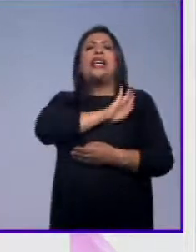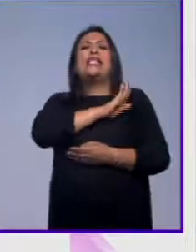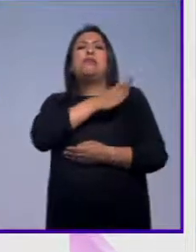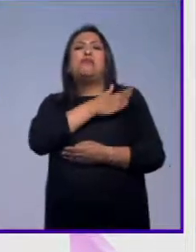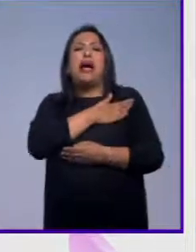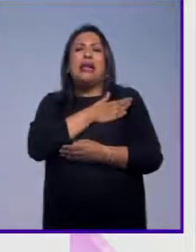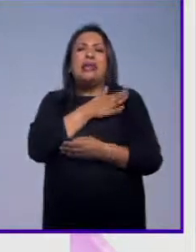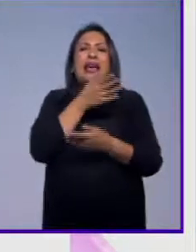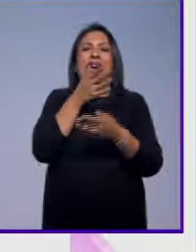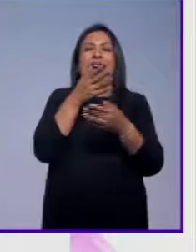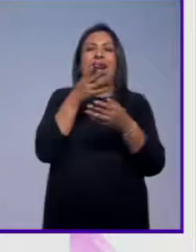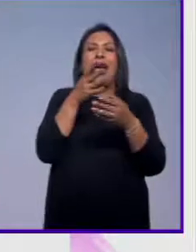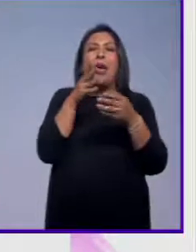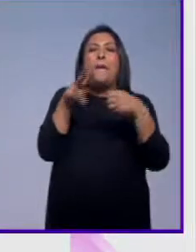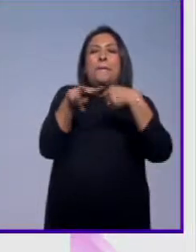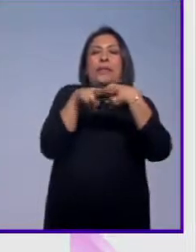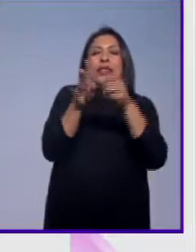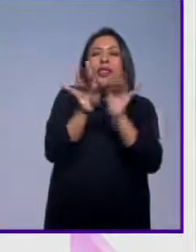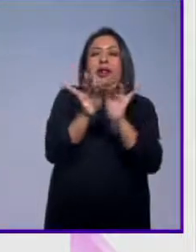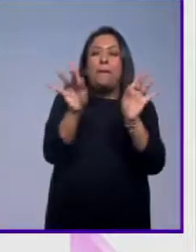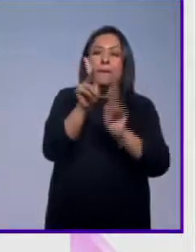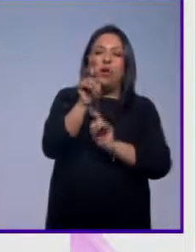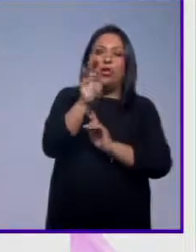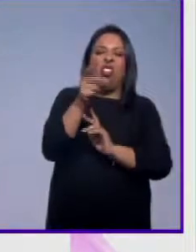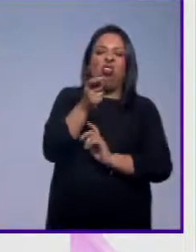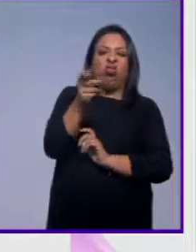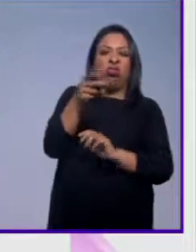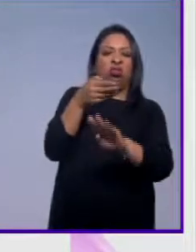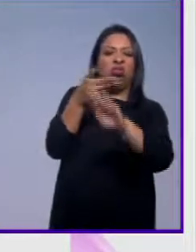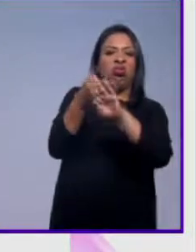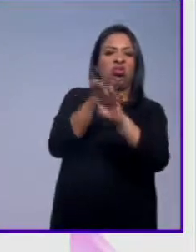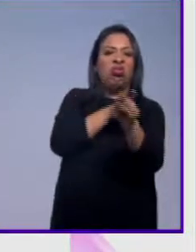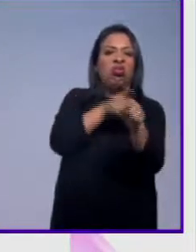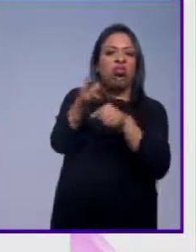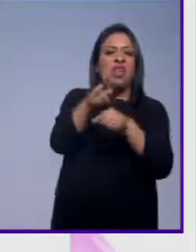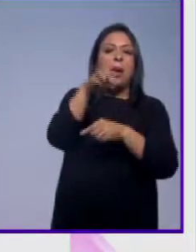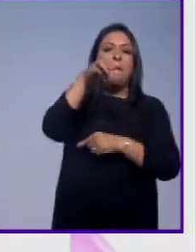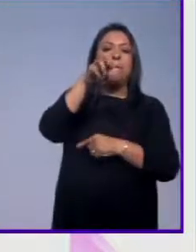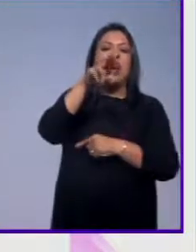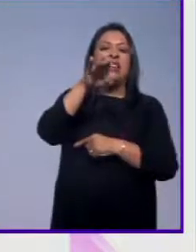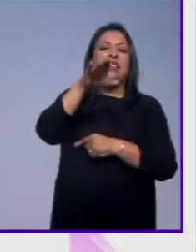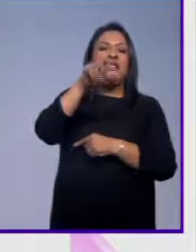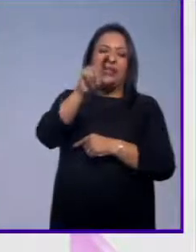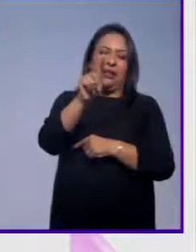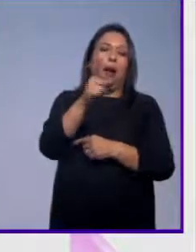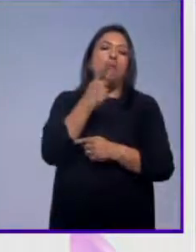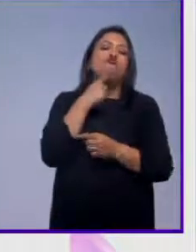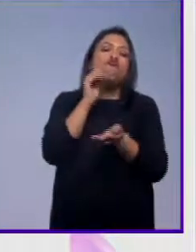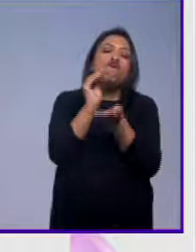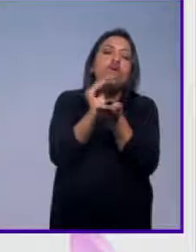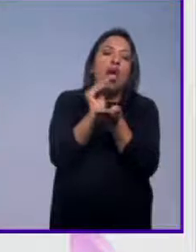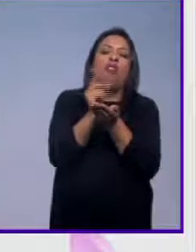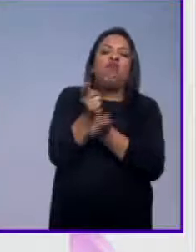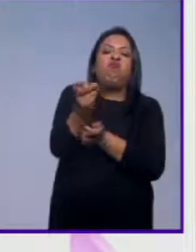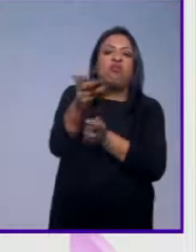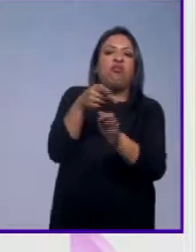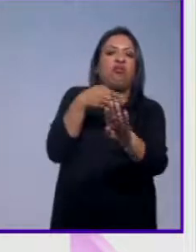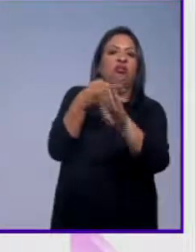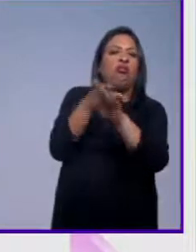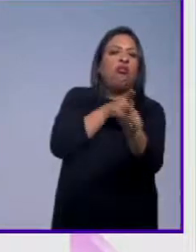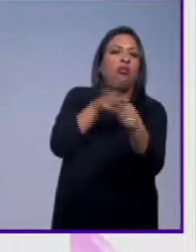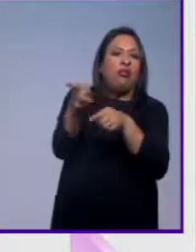de porcelana ajá y de ahí viene este insulto de de la que era una muñequita de porcelana créeme